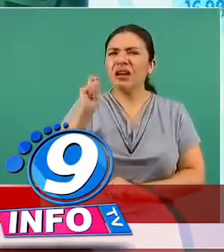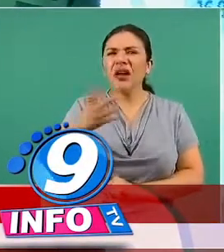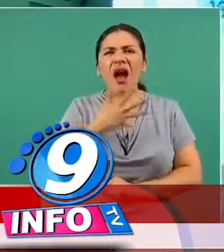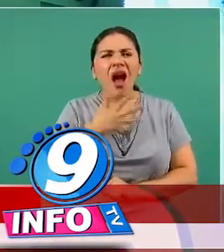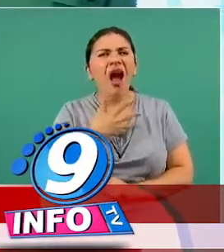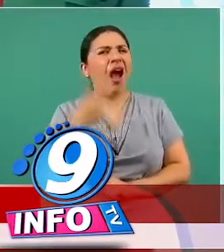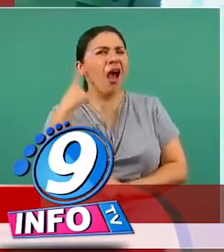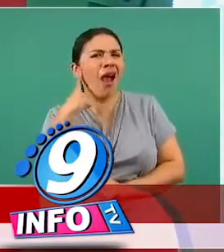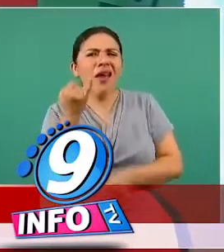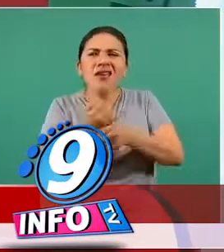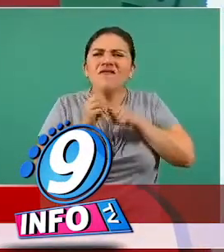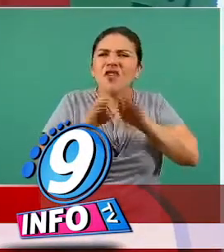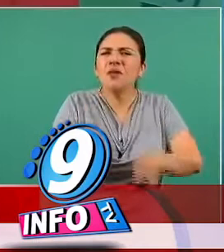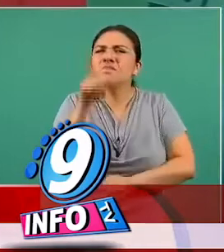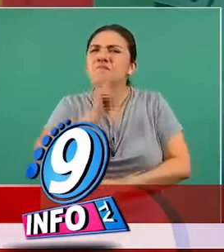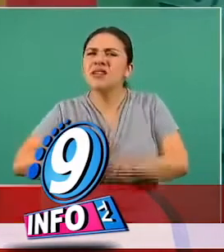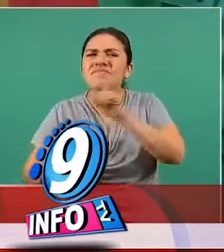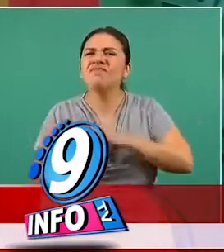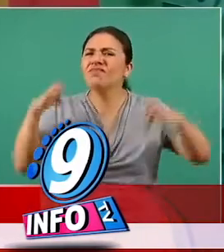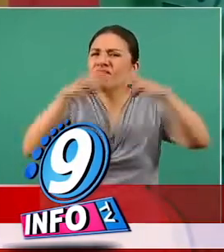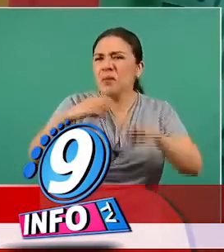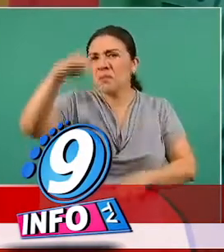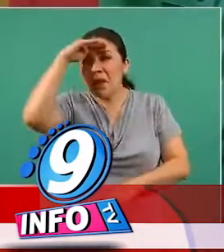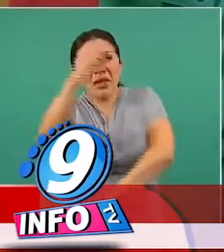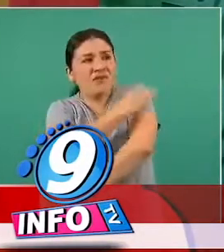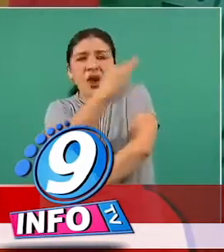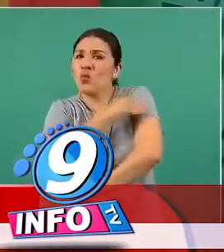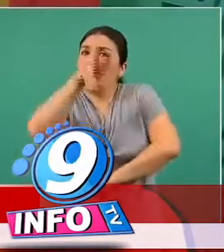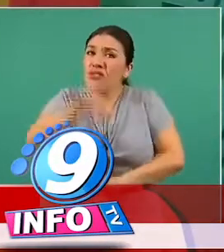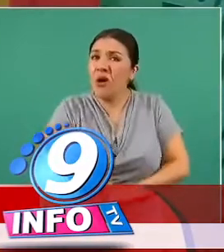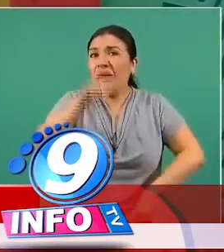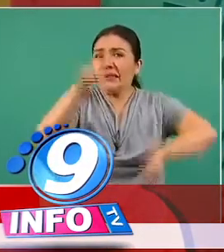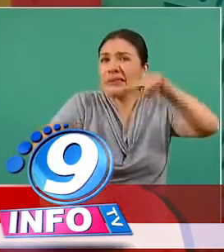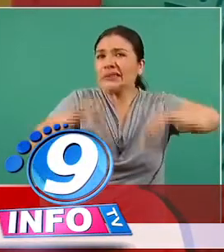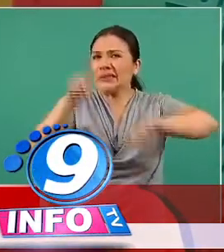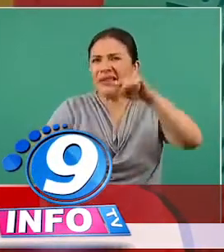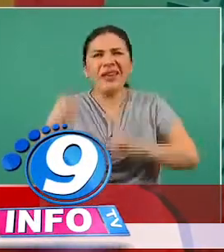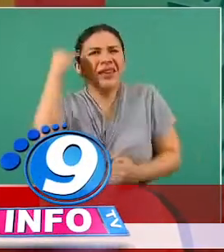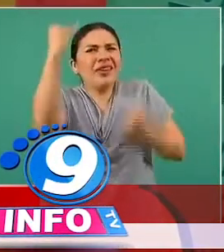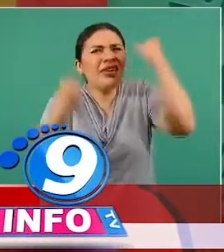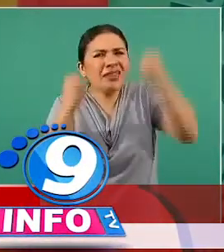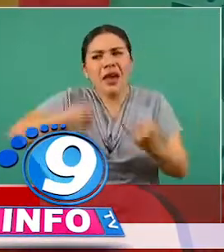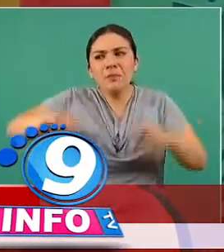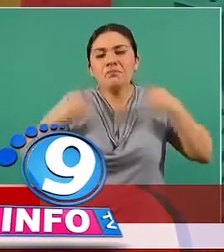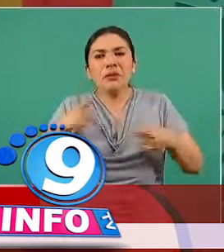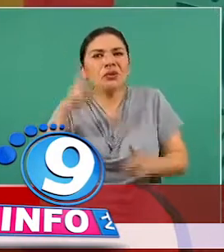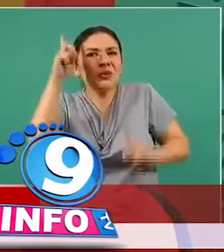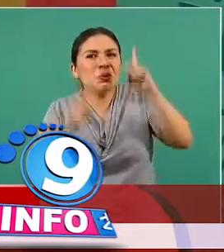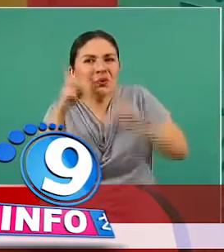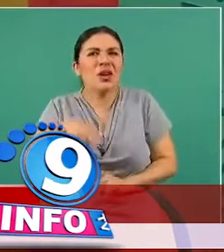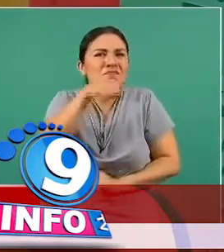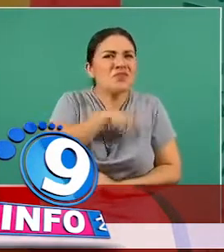surgen oleadas de desinformación, surgen posturas antivacunales que empiezan a sembrar inquietudes, dudas,